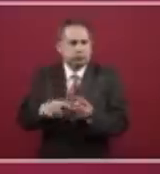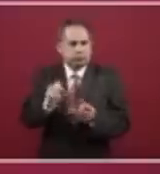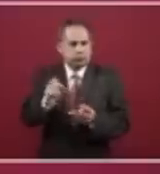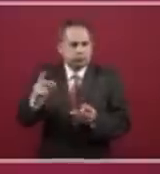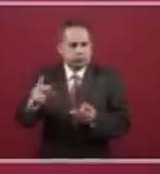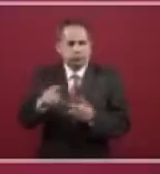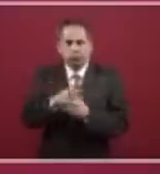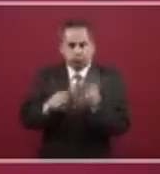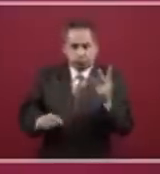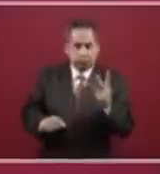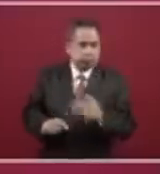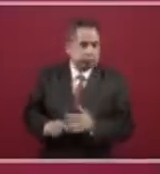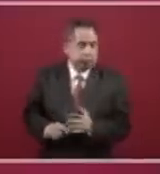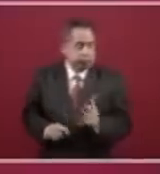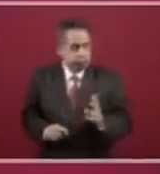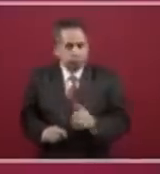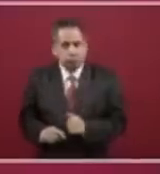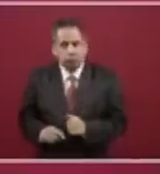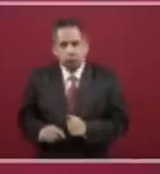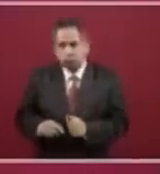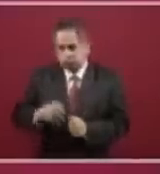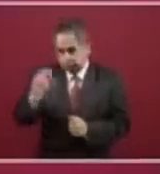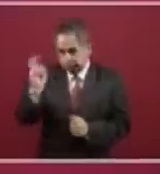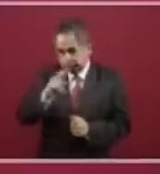es un asunto